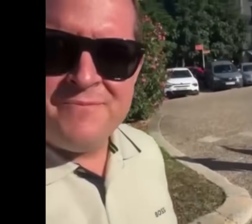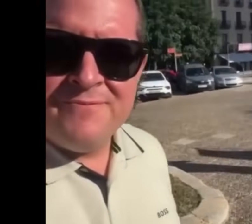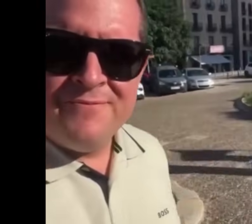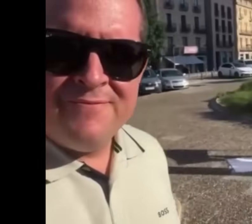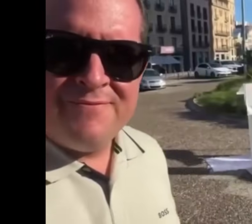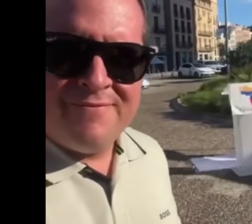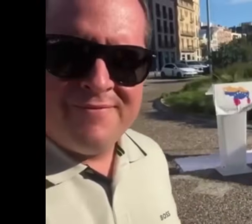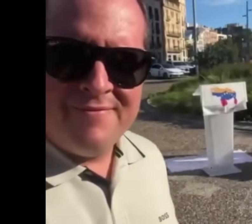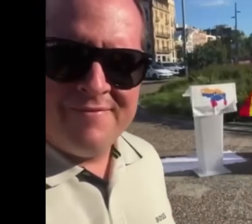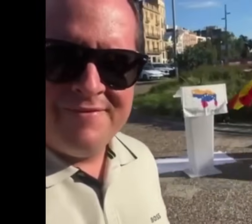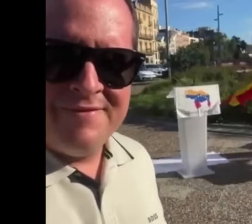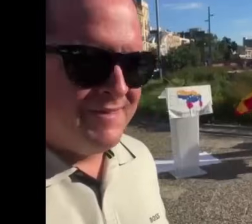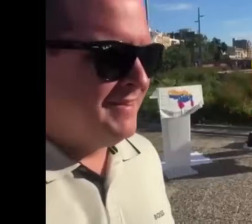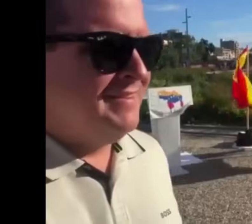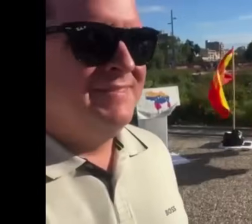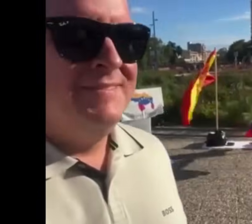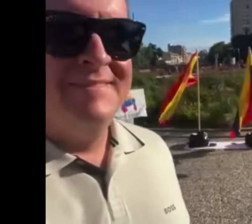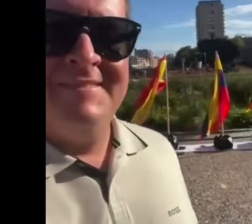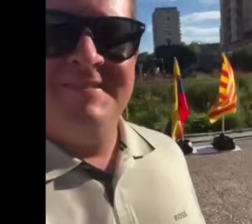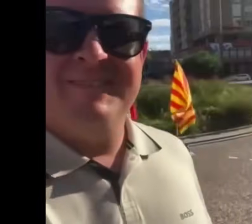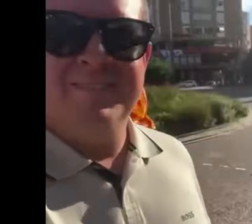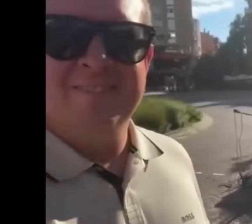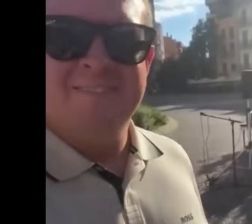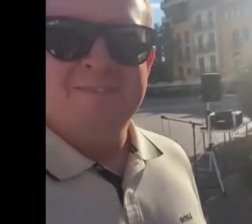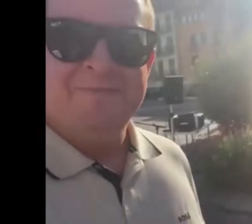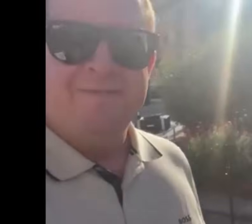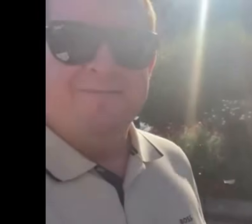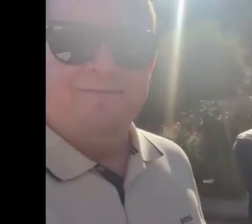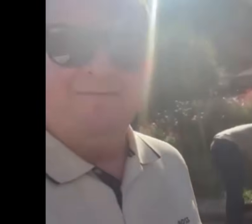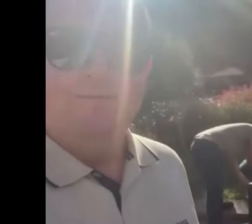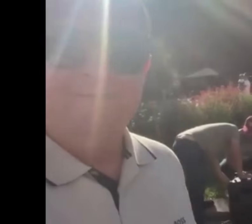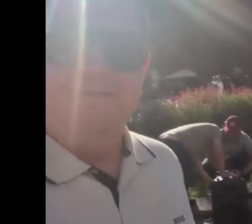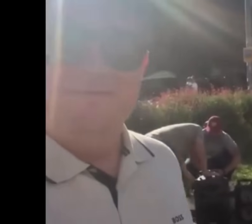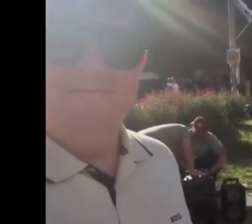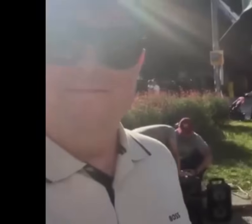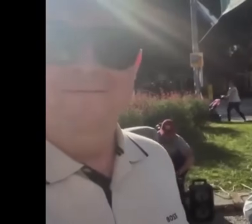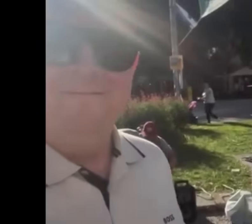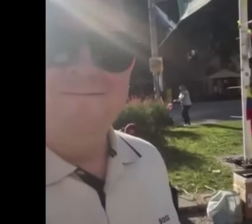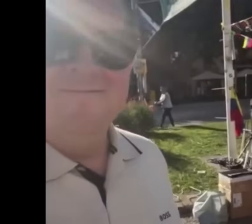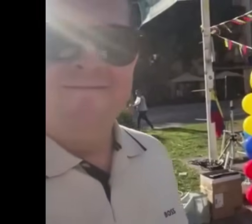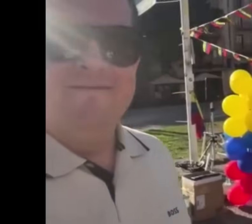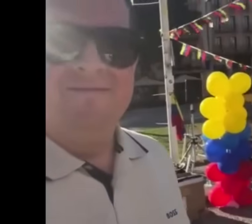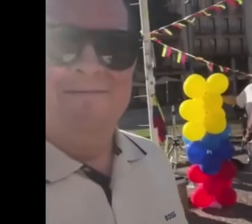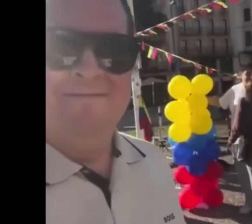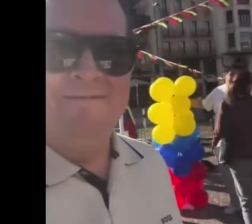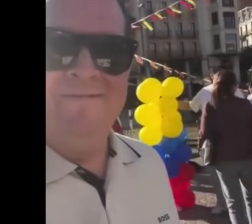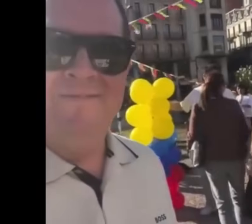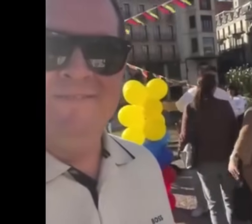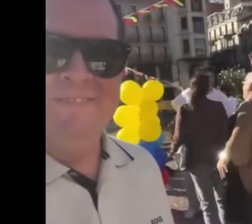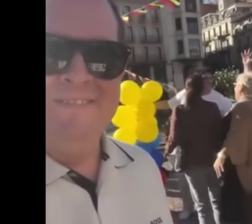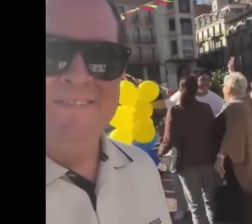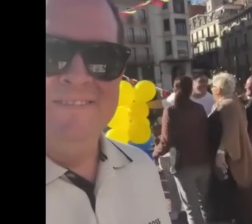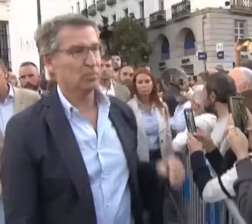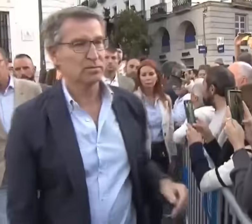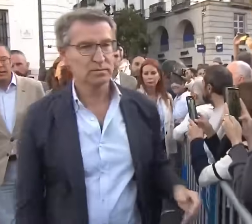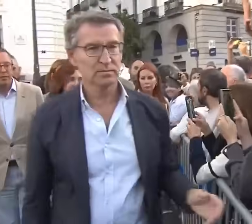veríamos que Nicolás Maduro estaría mucho peor Esta es una semana eh bastante eh difícil para